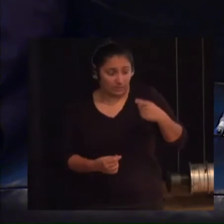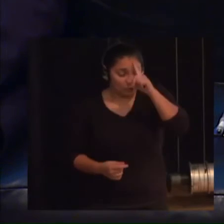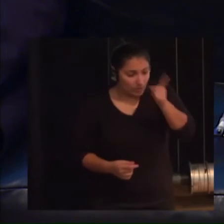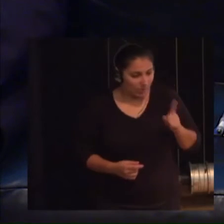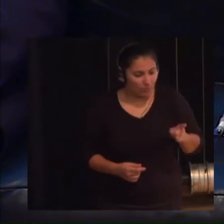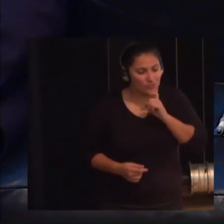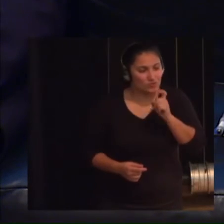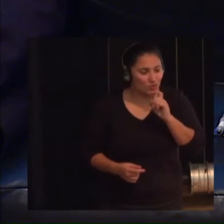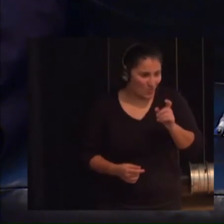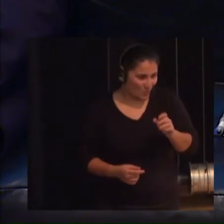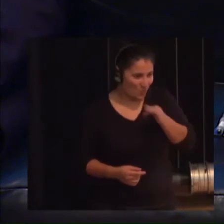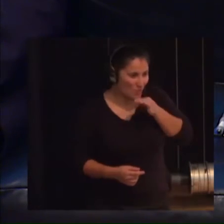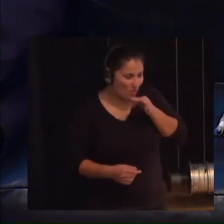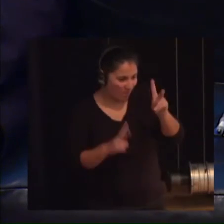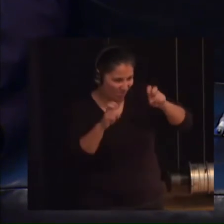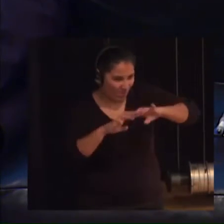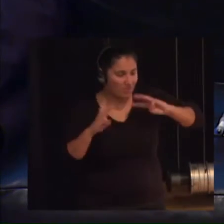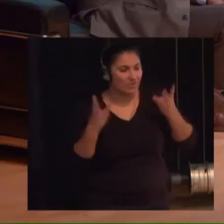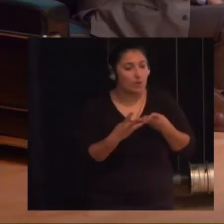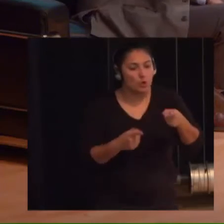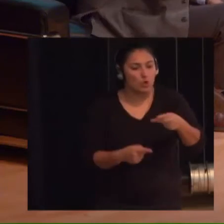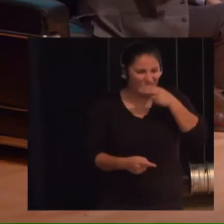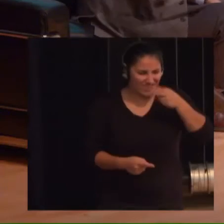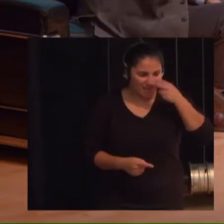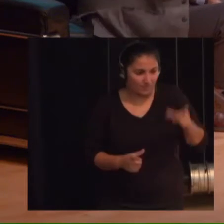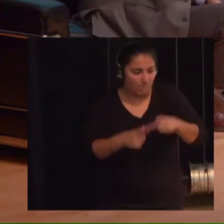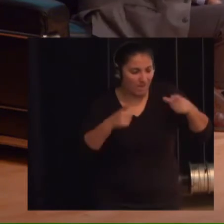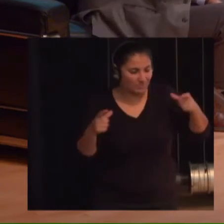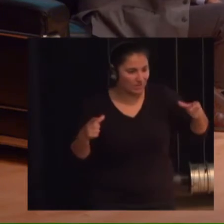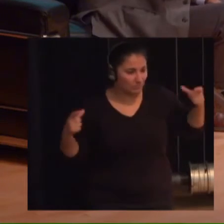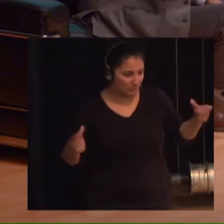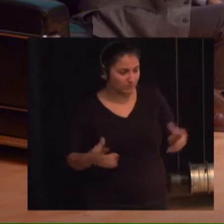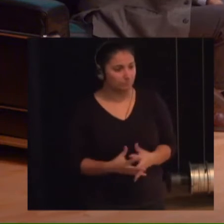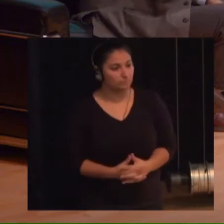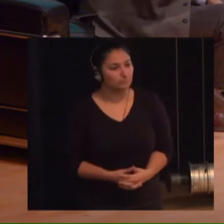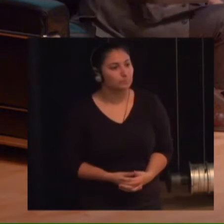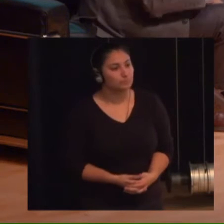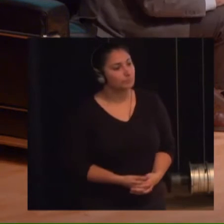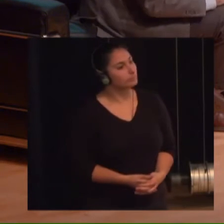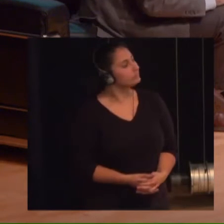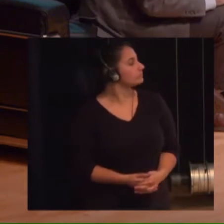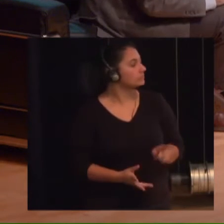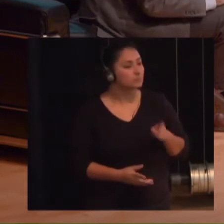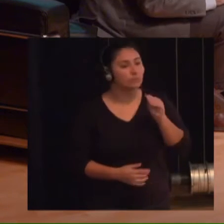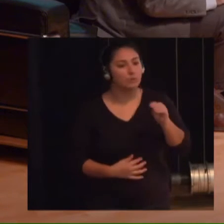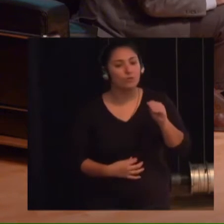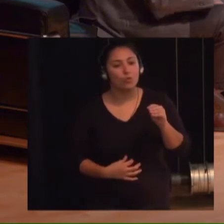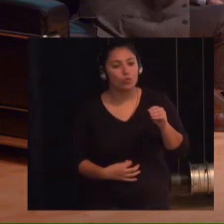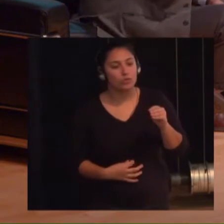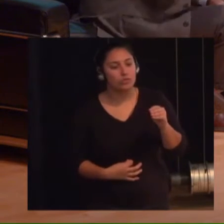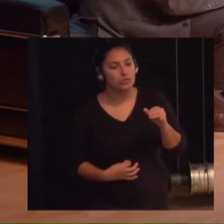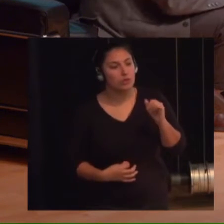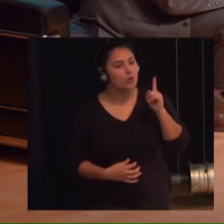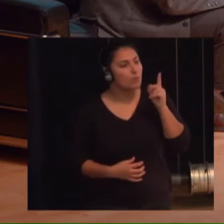US. Absolutely. Thank you very much. We have a question. José Kunz. José himself is a blogger here in La Voz de Galicia, and I think